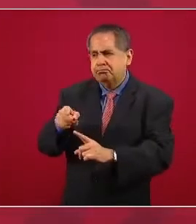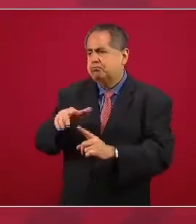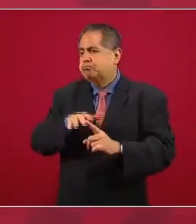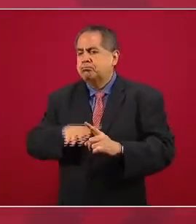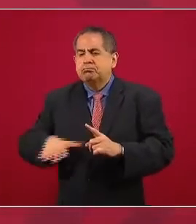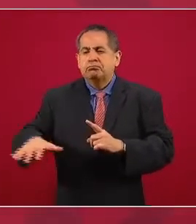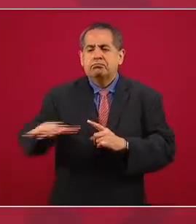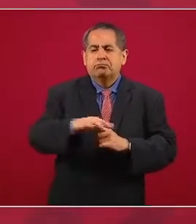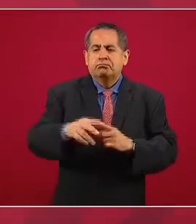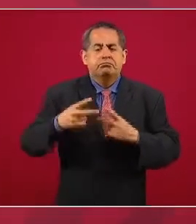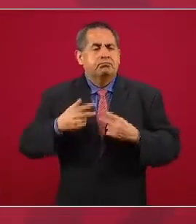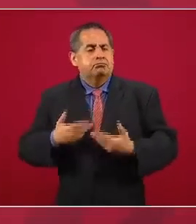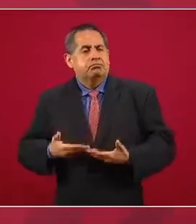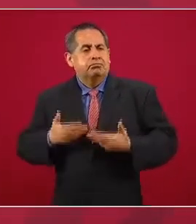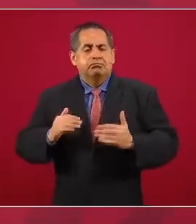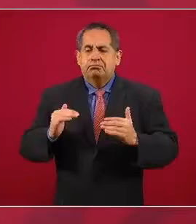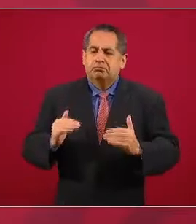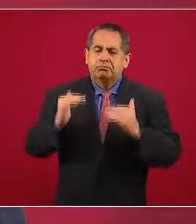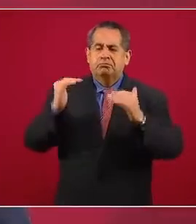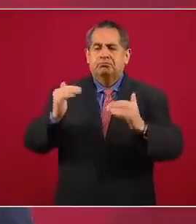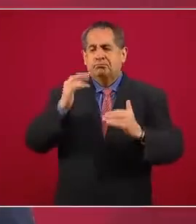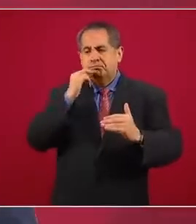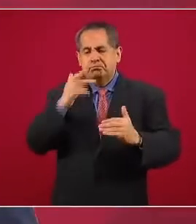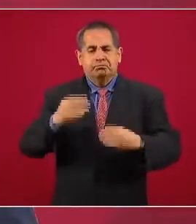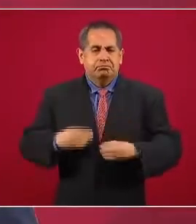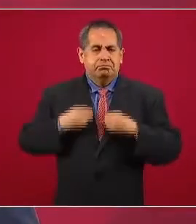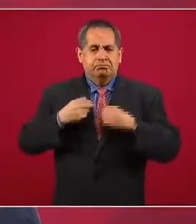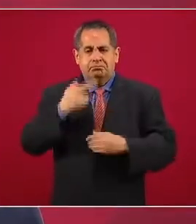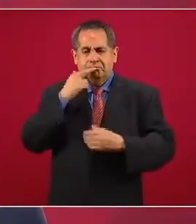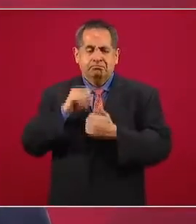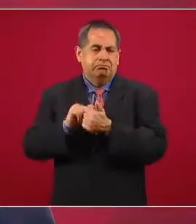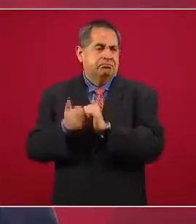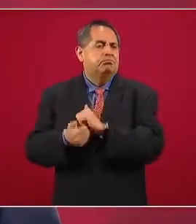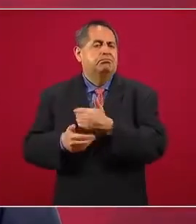bienestar de los mexicanos con nuestras acciones y con nuestro trabajo.